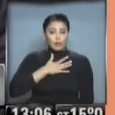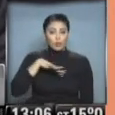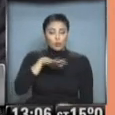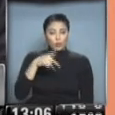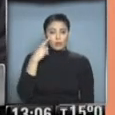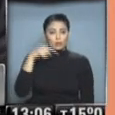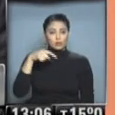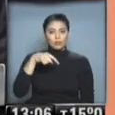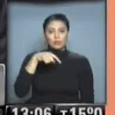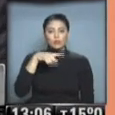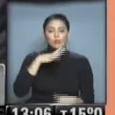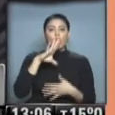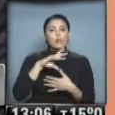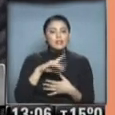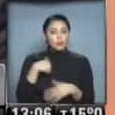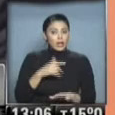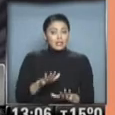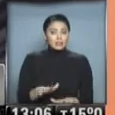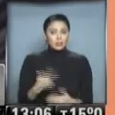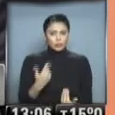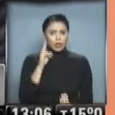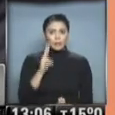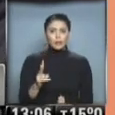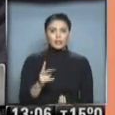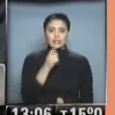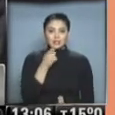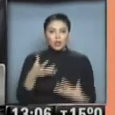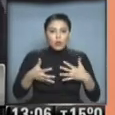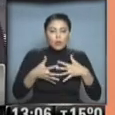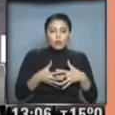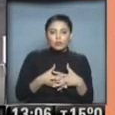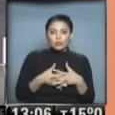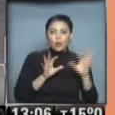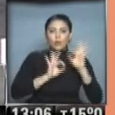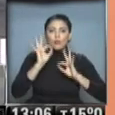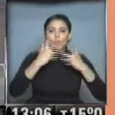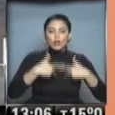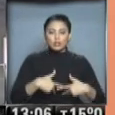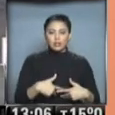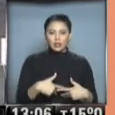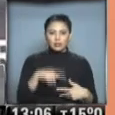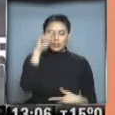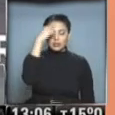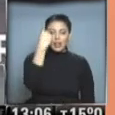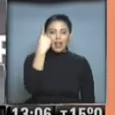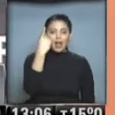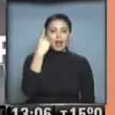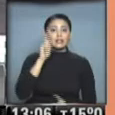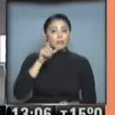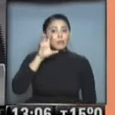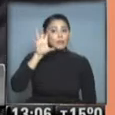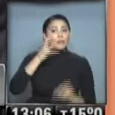me sucedió eso de ver como acoplándonos a un proyecto nacional provincial